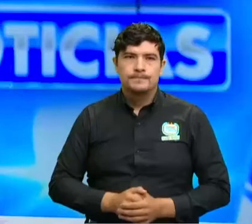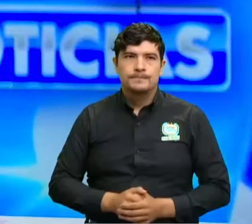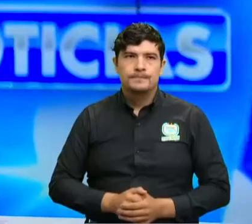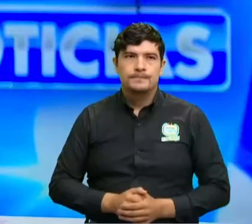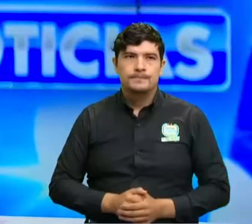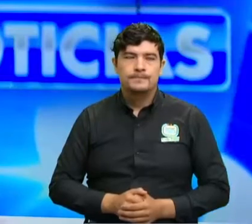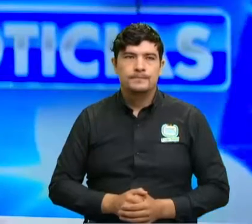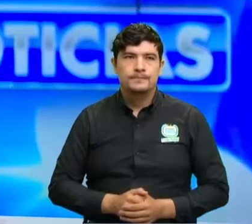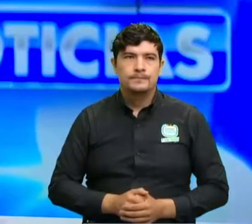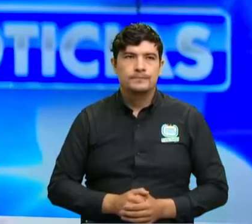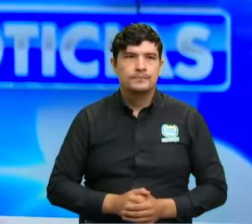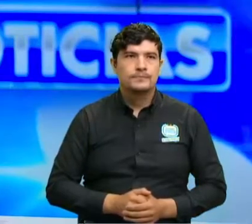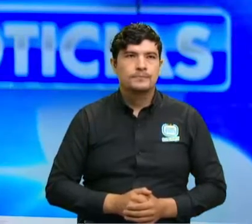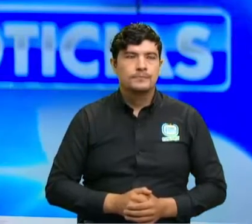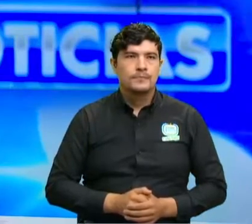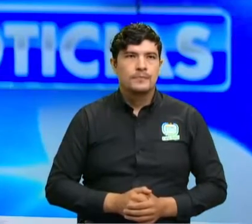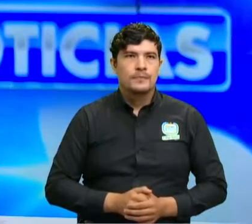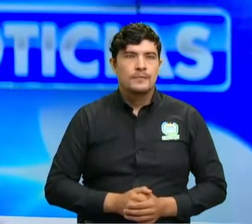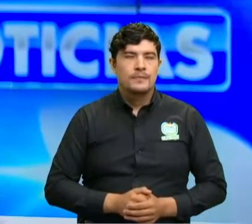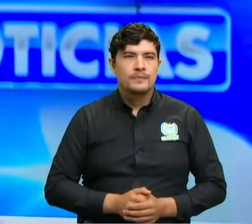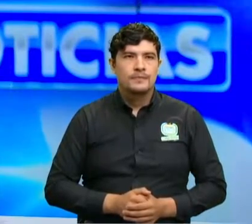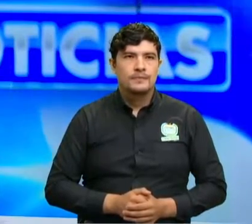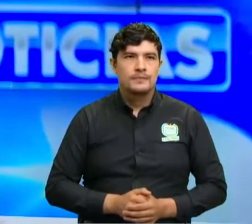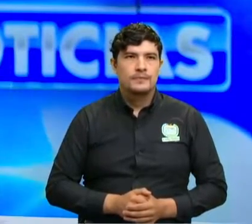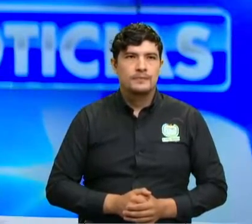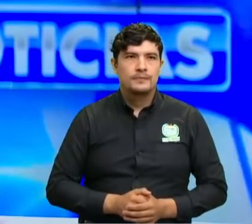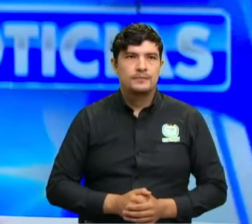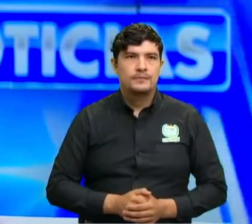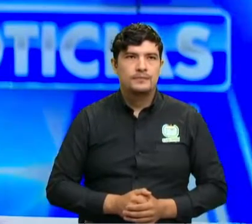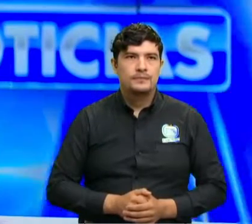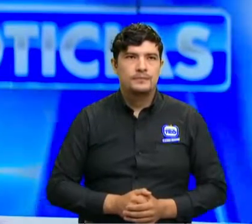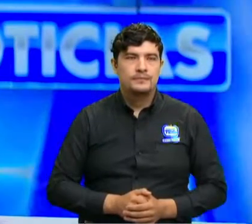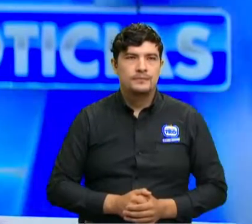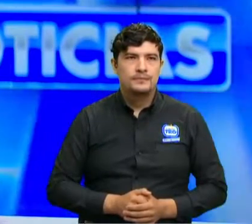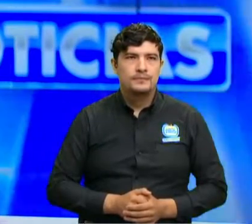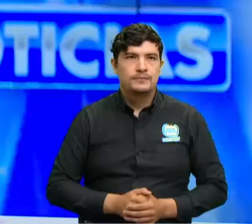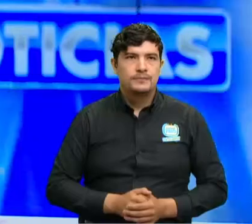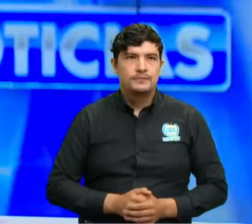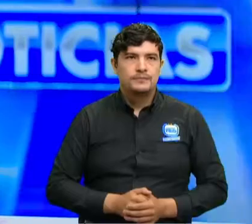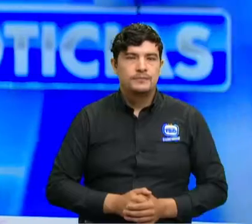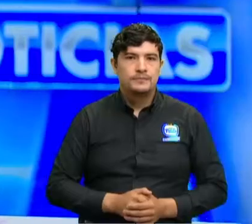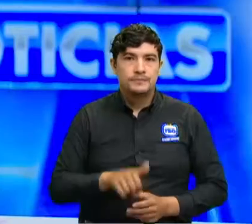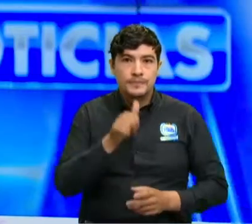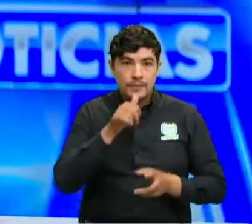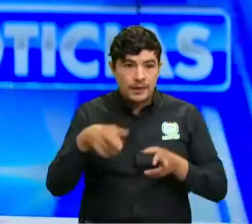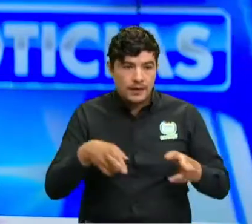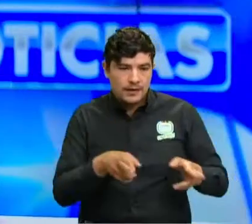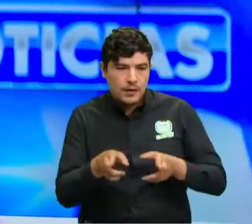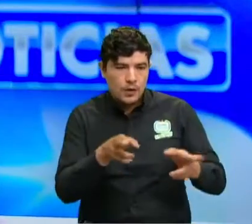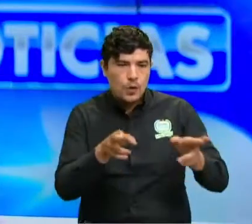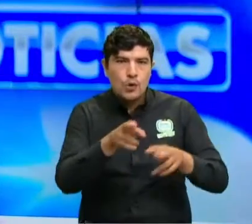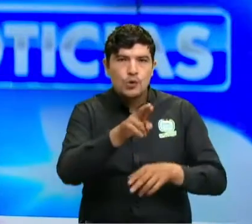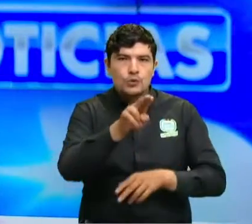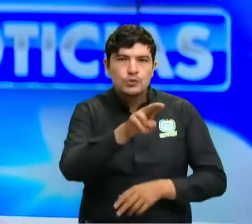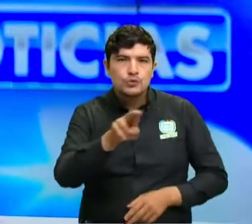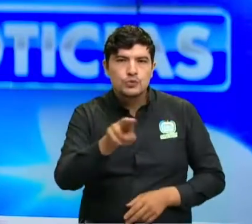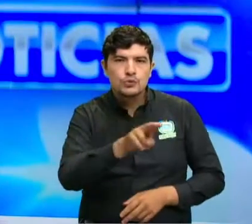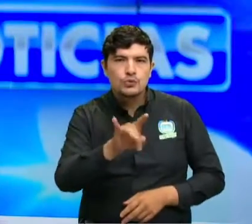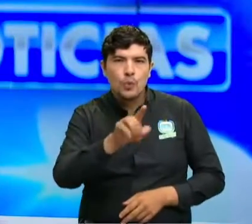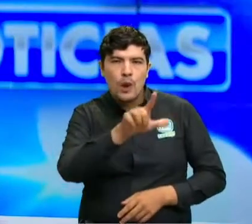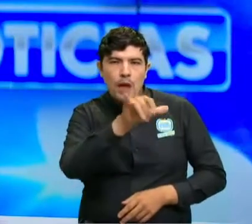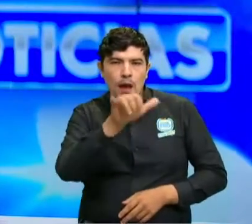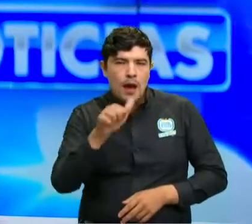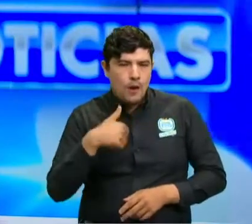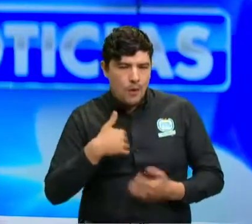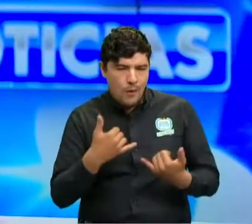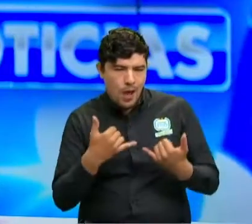En otras noticias, una completa investigación se ha desarrollado para conocer el impacto positivo del río Zulia con el fin de impulsar el agro en norte